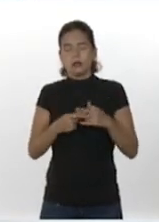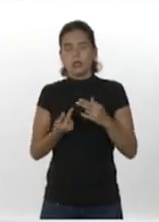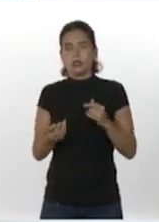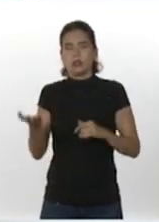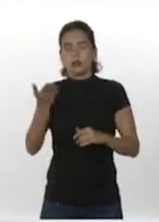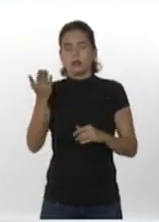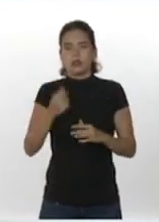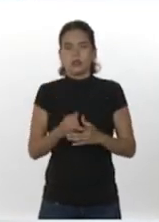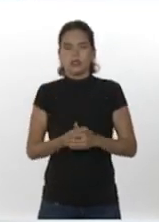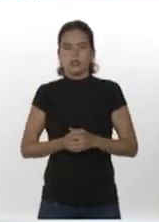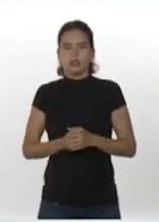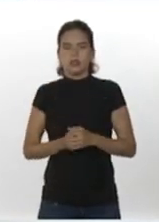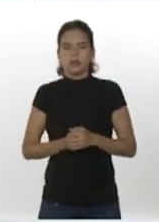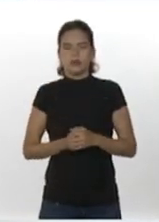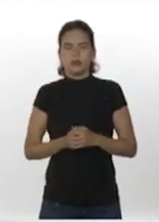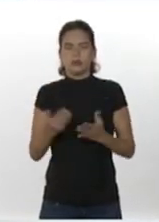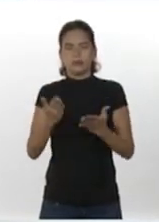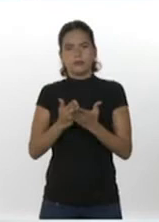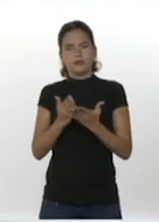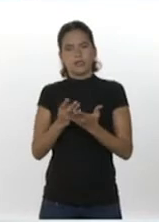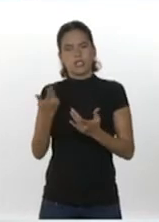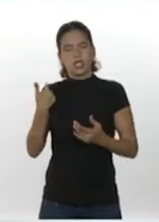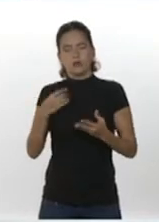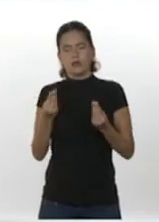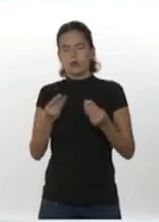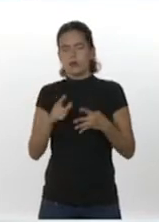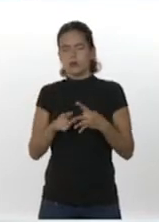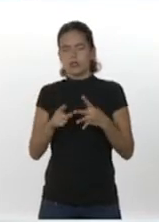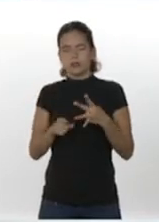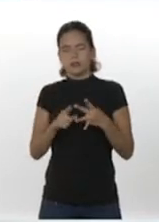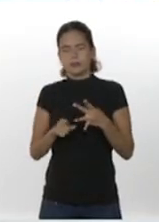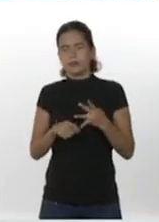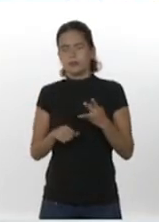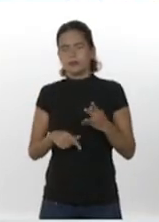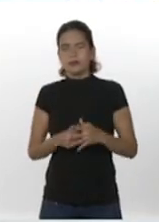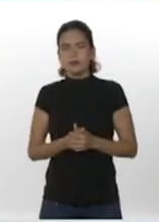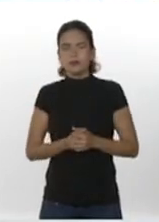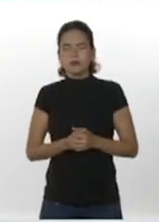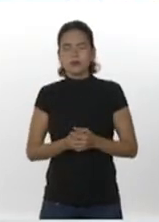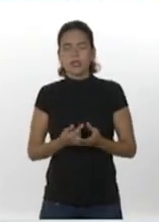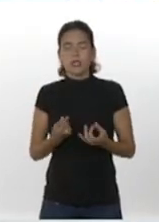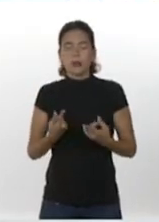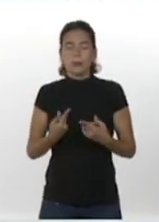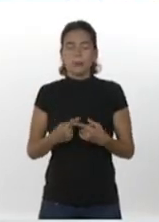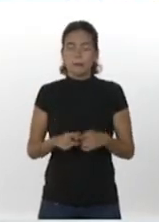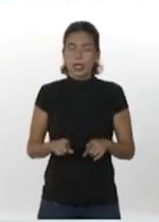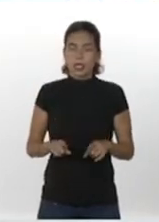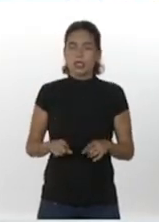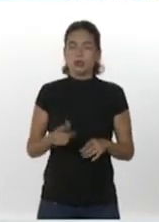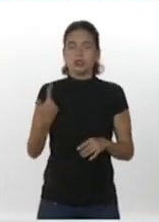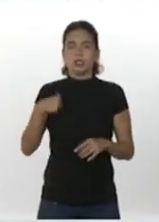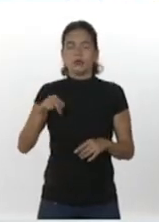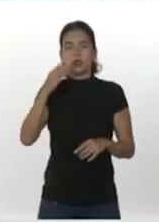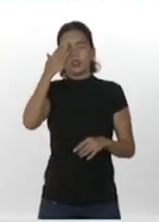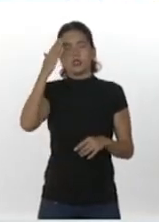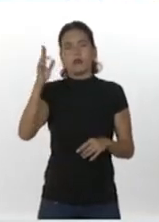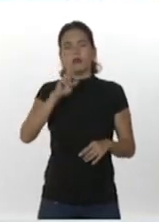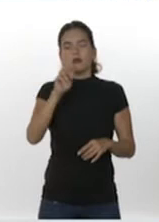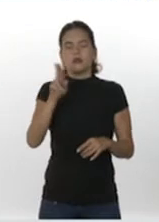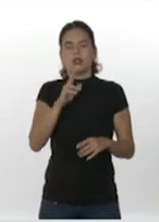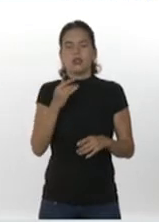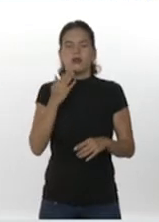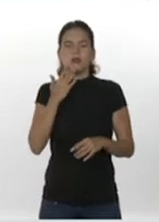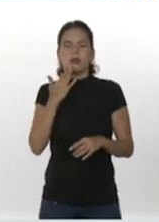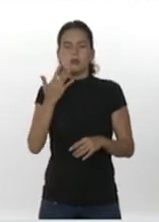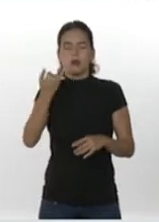fundamental. Académicamente te da miles de opciones. Sin embargo, debemos saber utilizarla. Por ejemplo,